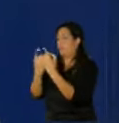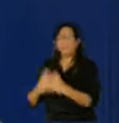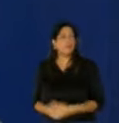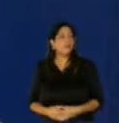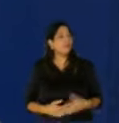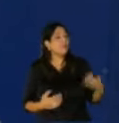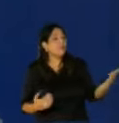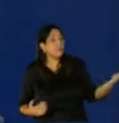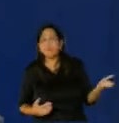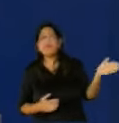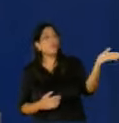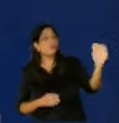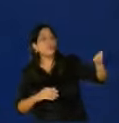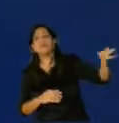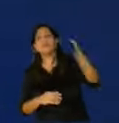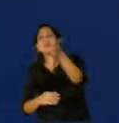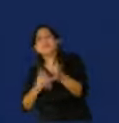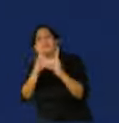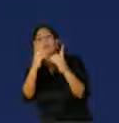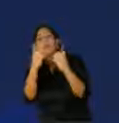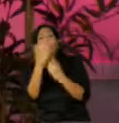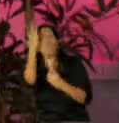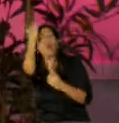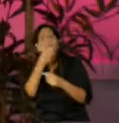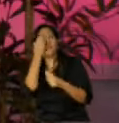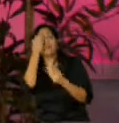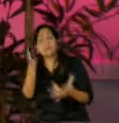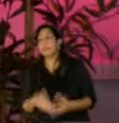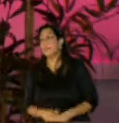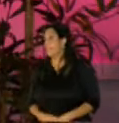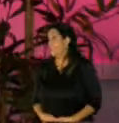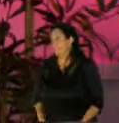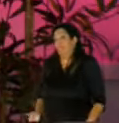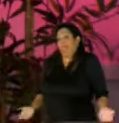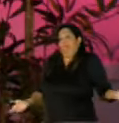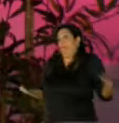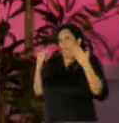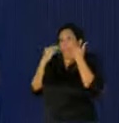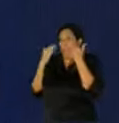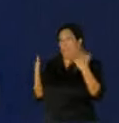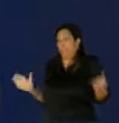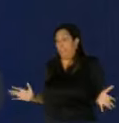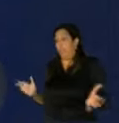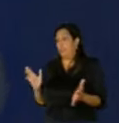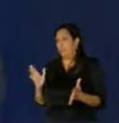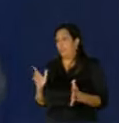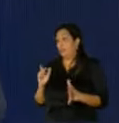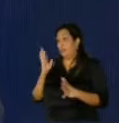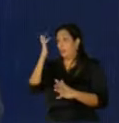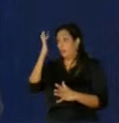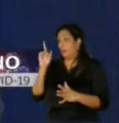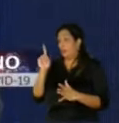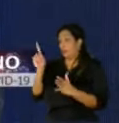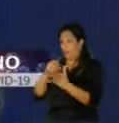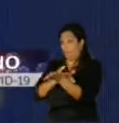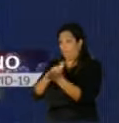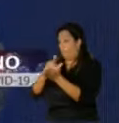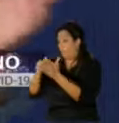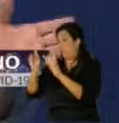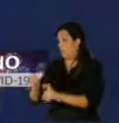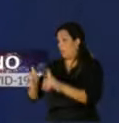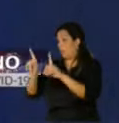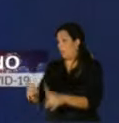secretario, ¿usted puede decirnos por qué no se sigue ese protocolo? Desconozco de esta petición. Hemos manejado la situación de la millón de